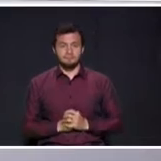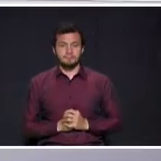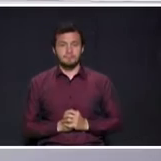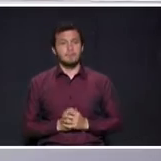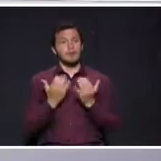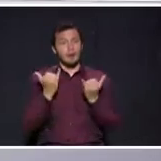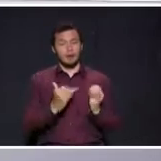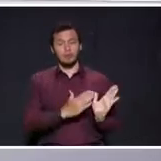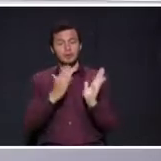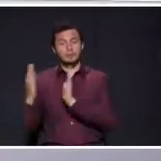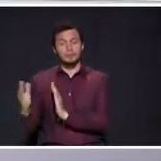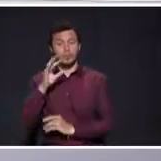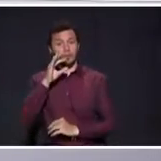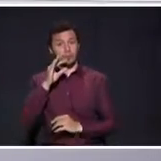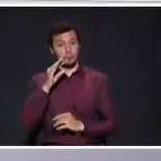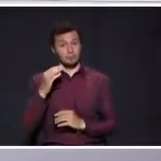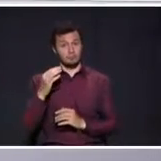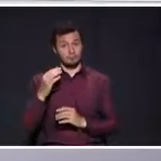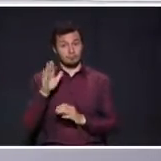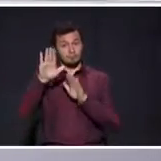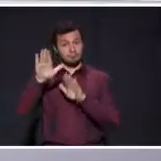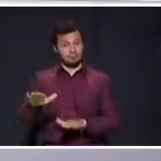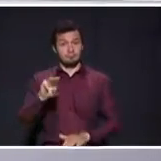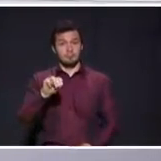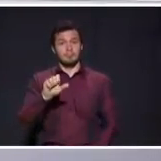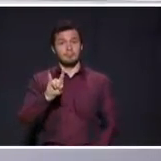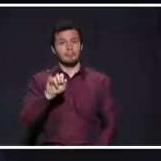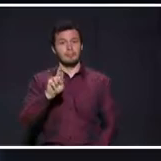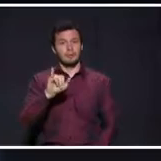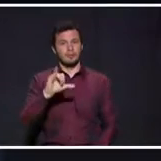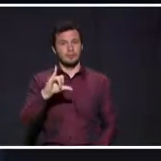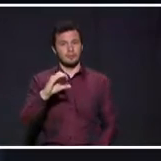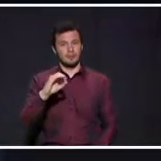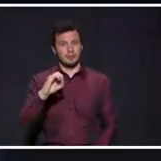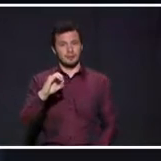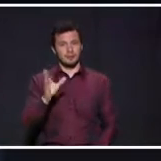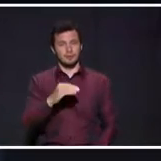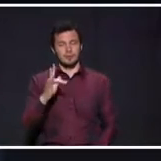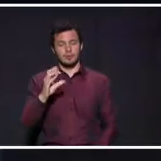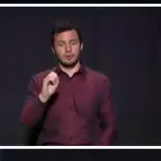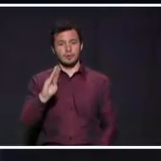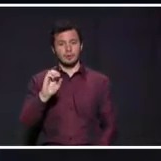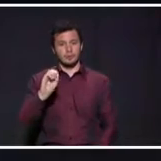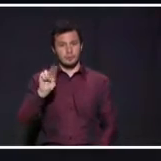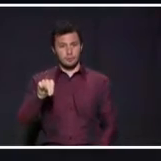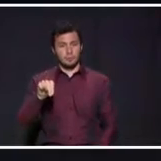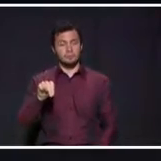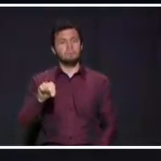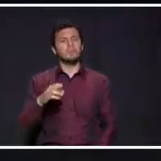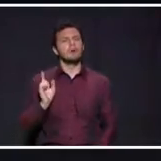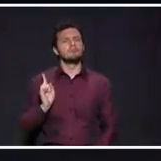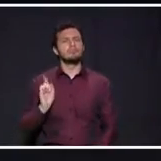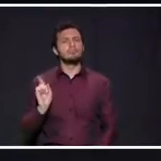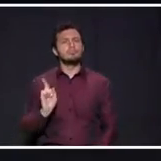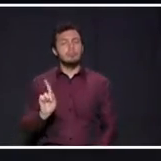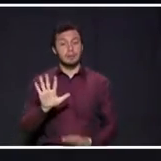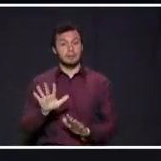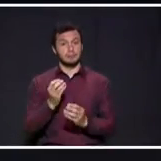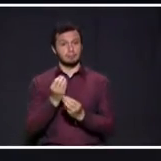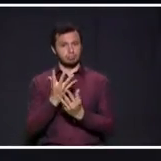candidato mauricio tengo que decirles sobre la propuesta de ferrocarril de antioquia participé durante tres años en toda la estructuración de este proyecto